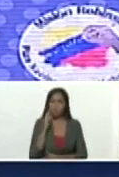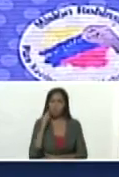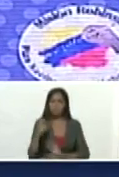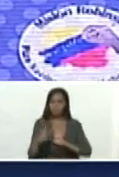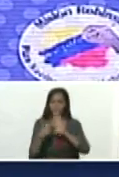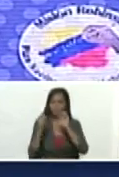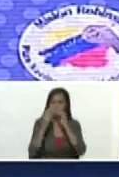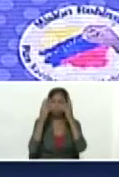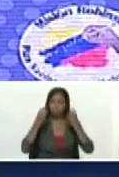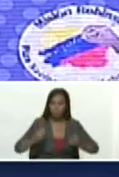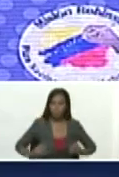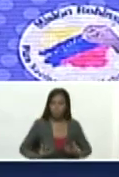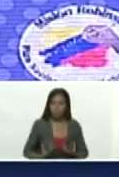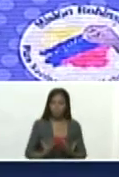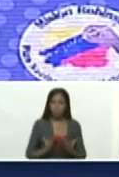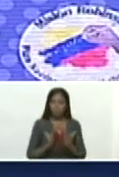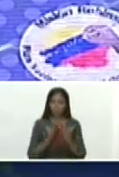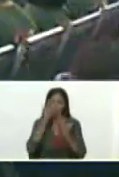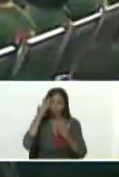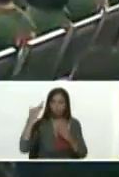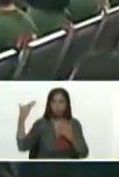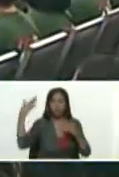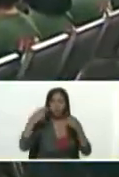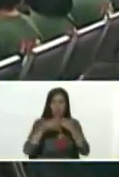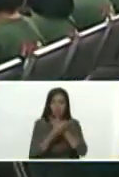la llama sagrada del sueño por la